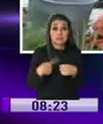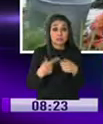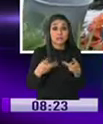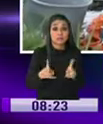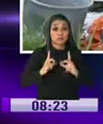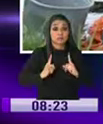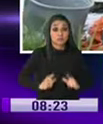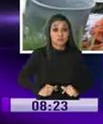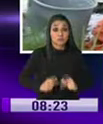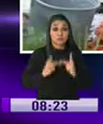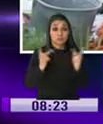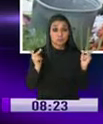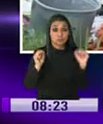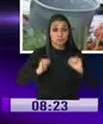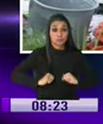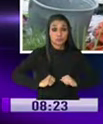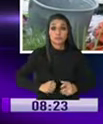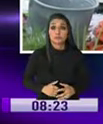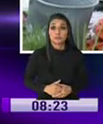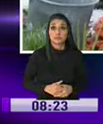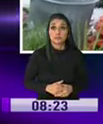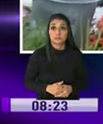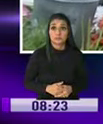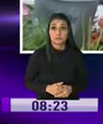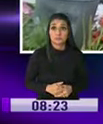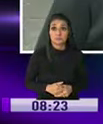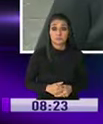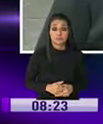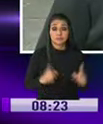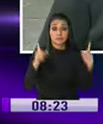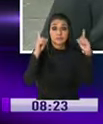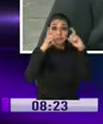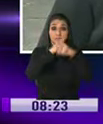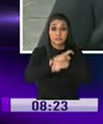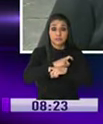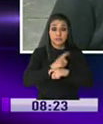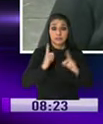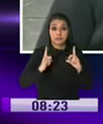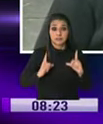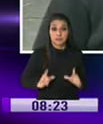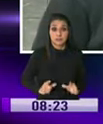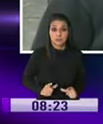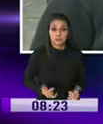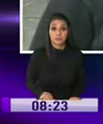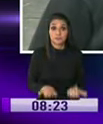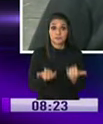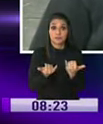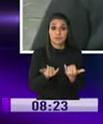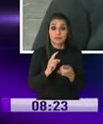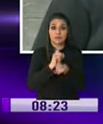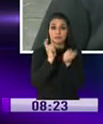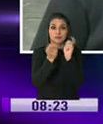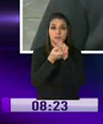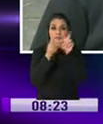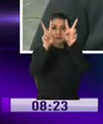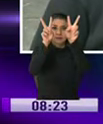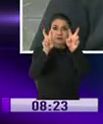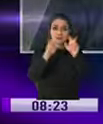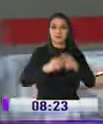de insalubridad y va a complicar la salud de nuestros moradores. Ahora es momento de cambiar de tema y nos